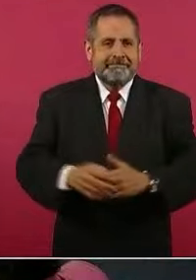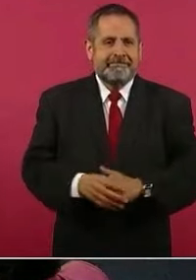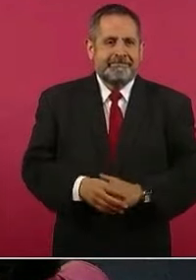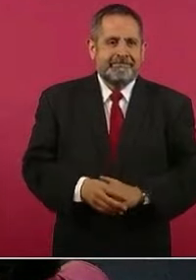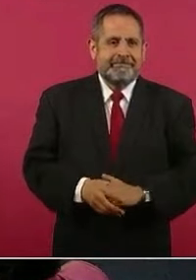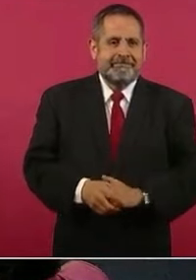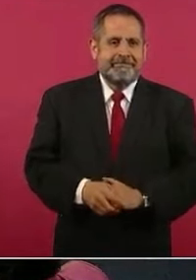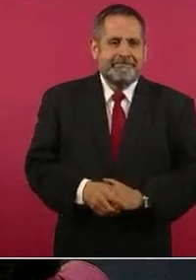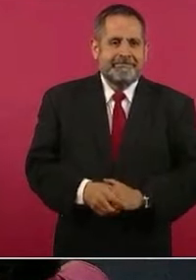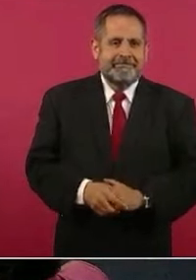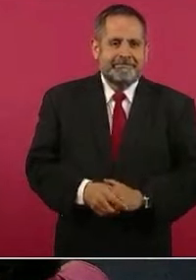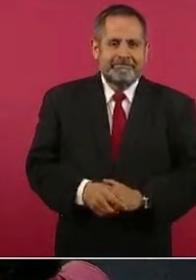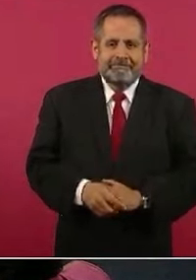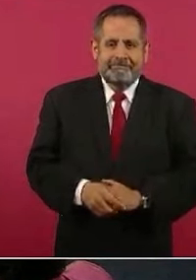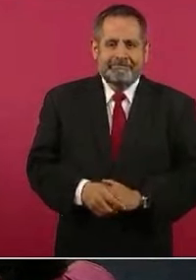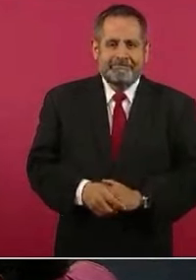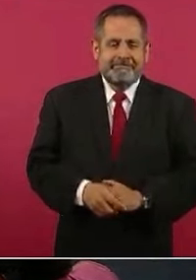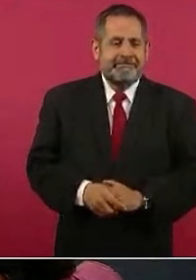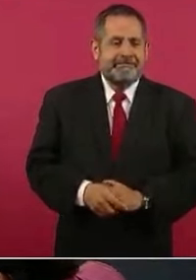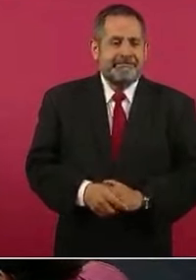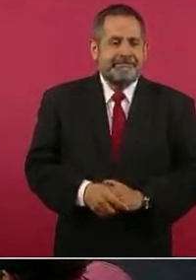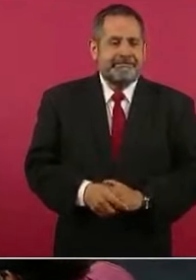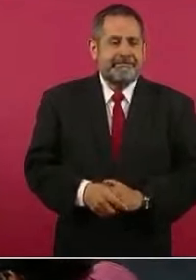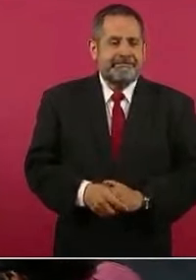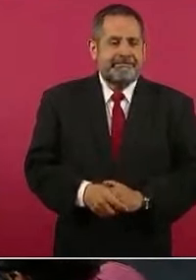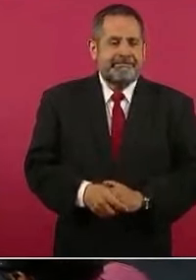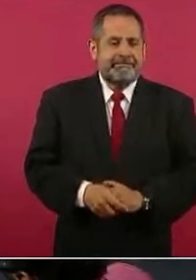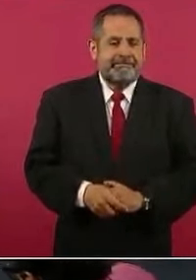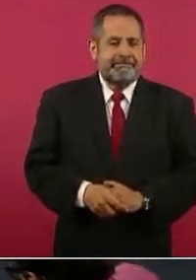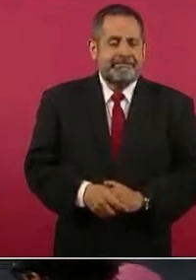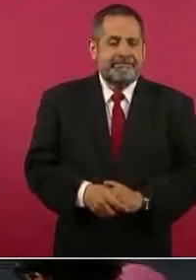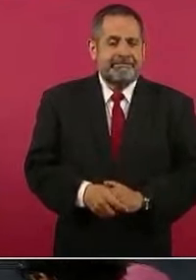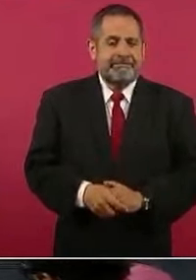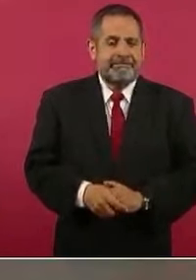Solidaridad. Nos vemos mañana.